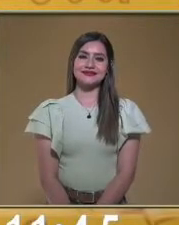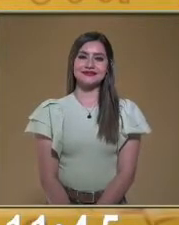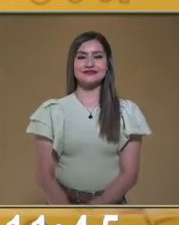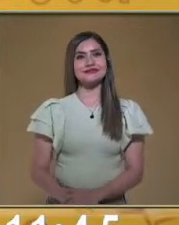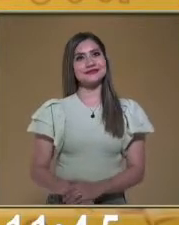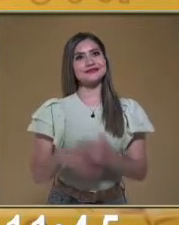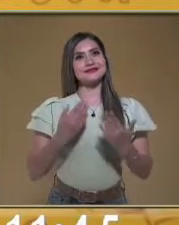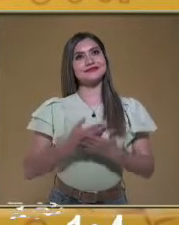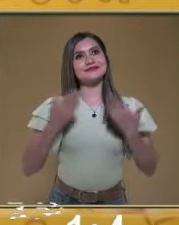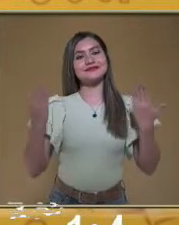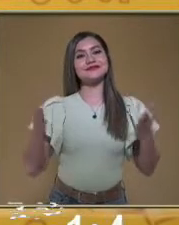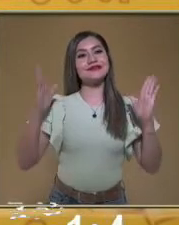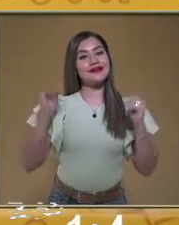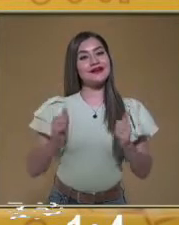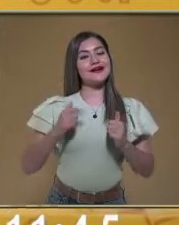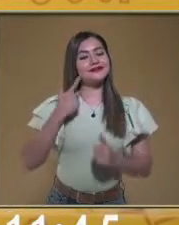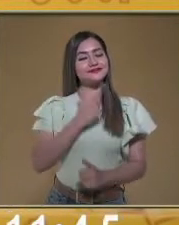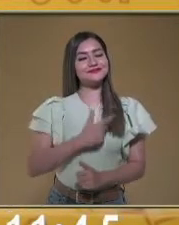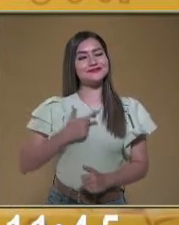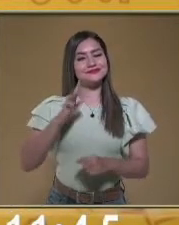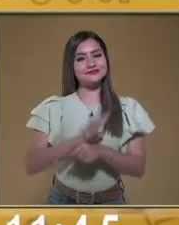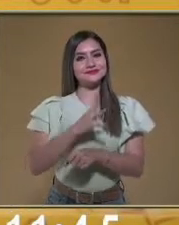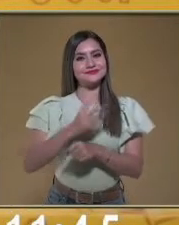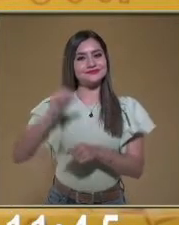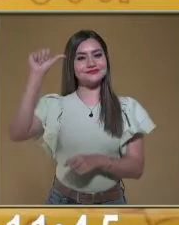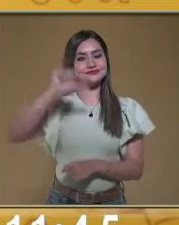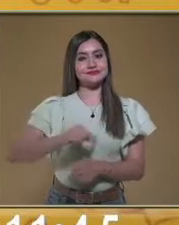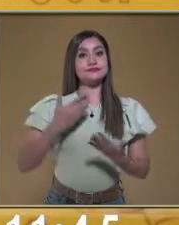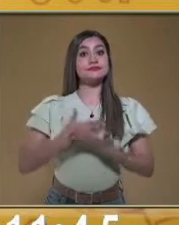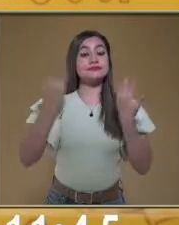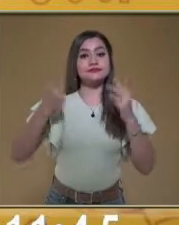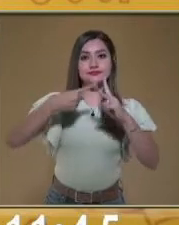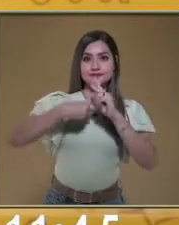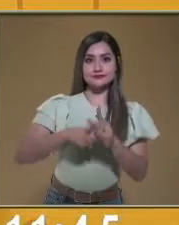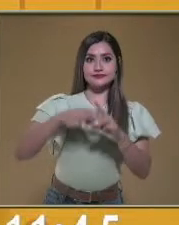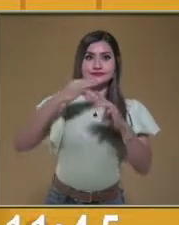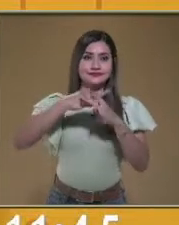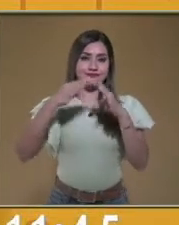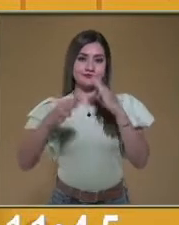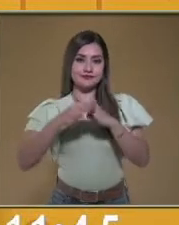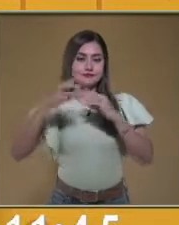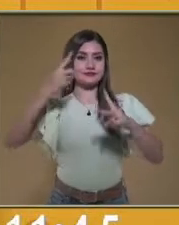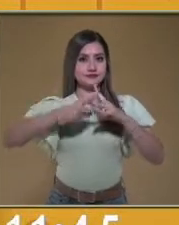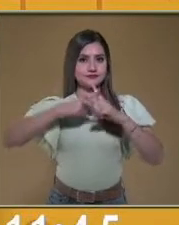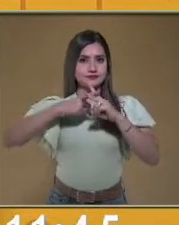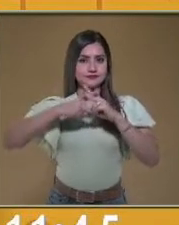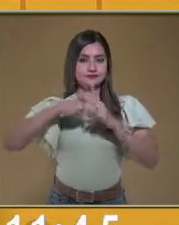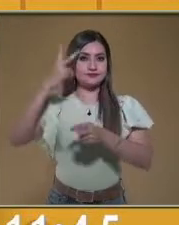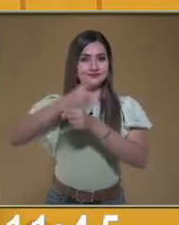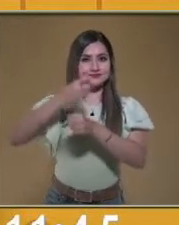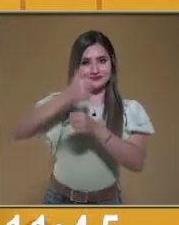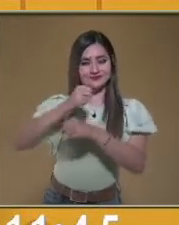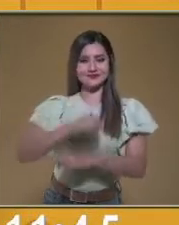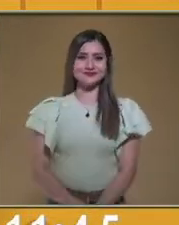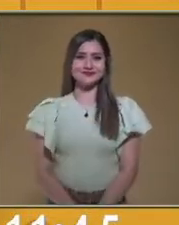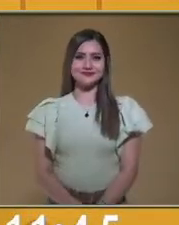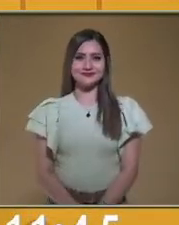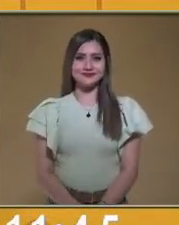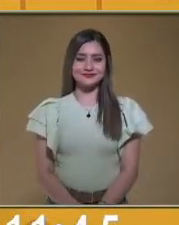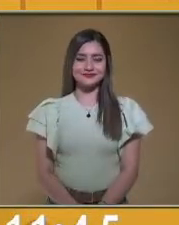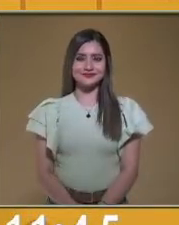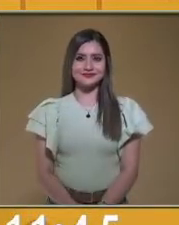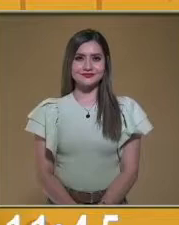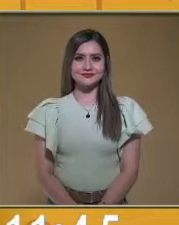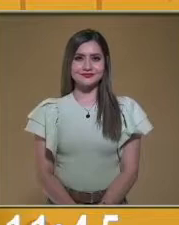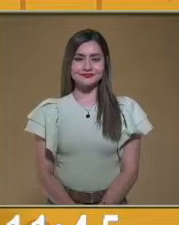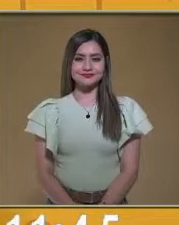Bueno, qué bueno que estás aquí con nosotros. Pues vamos, estamos a punto de iniciar la asignatura de matemáticas para segundo grado, ¿sí? Recuerda que en